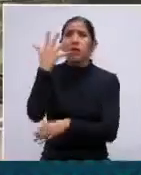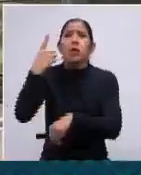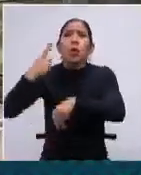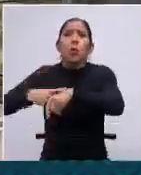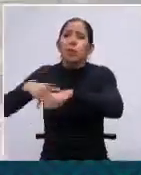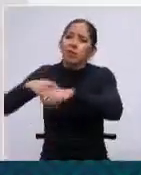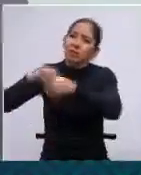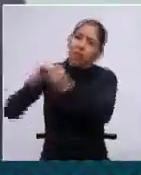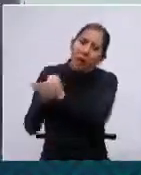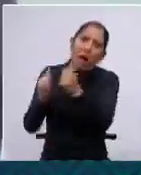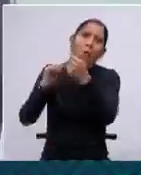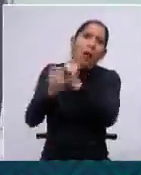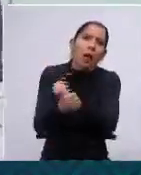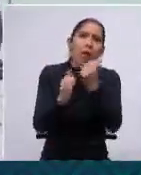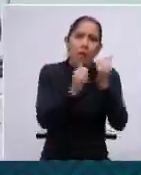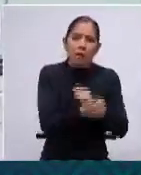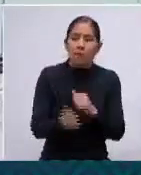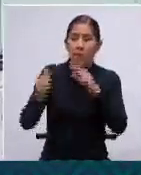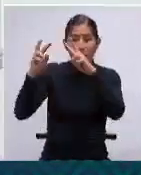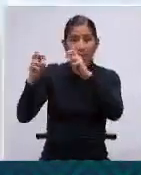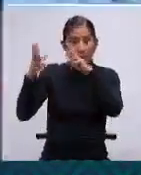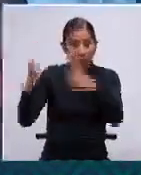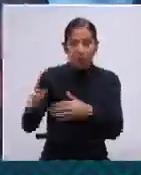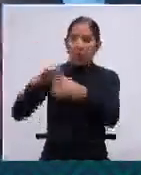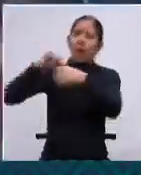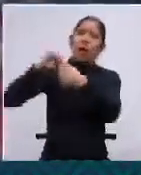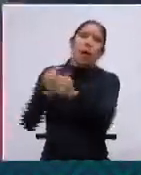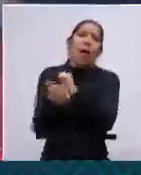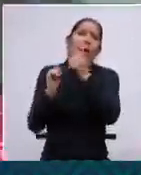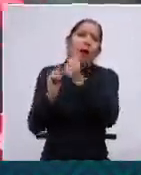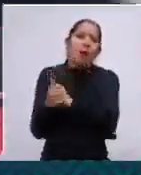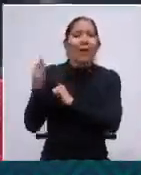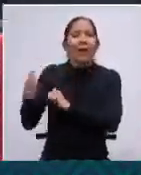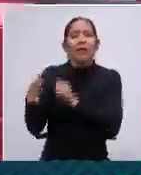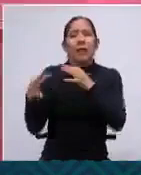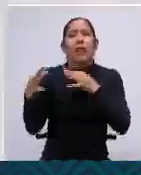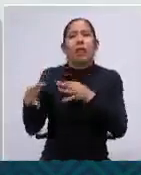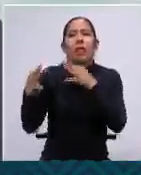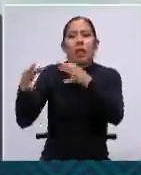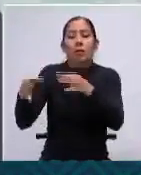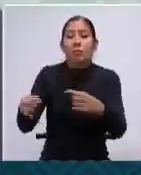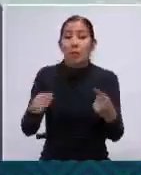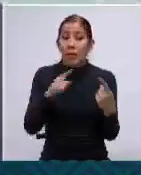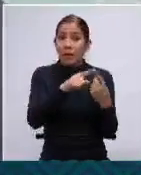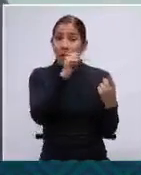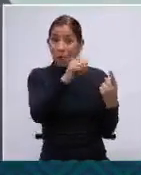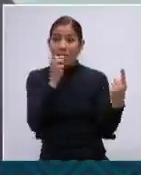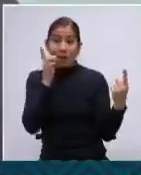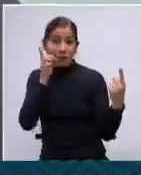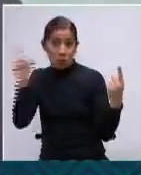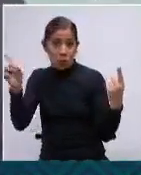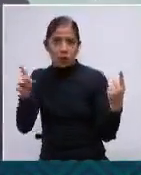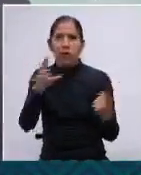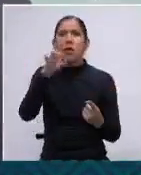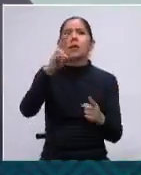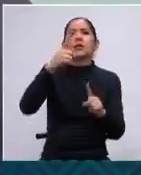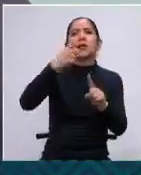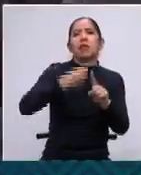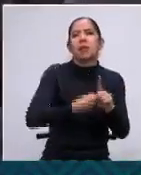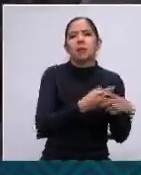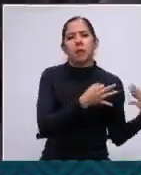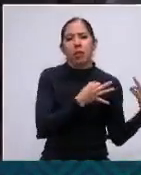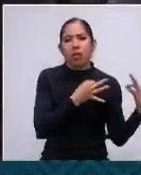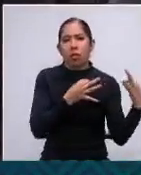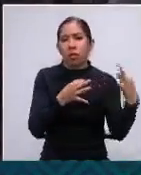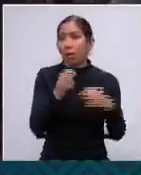esta situación. La primera denuncia por este delito contra Iván Arias tiene 7 meses. Jacqueline Chavadía, ex subalcaldesa de la Alcaldía